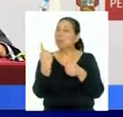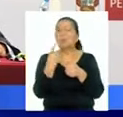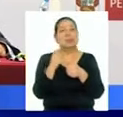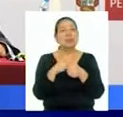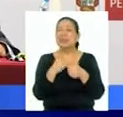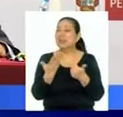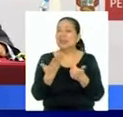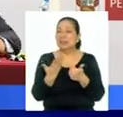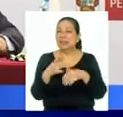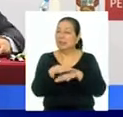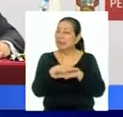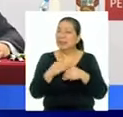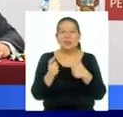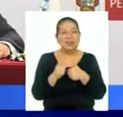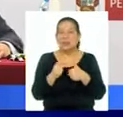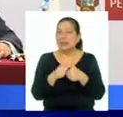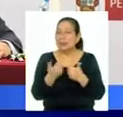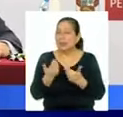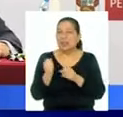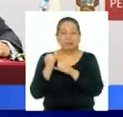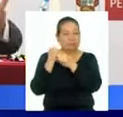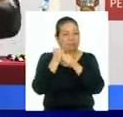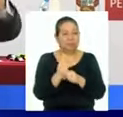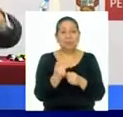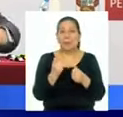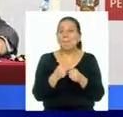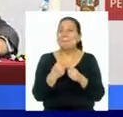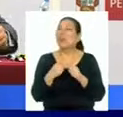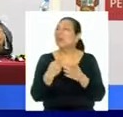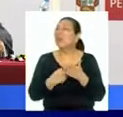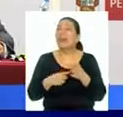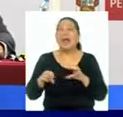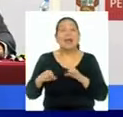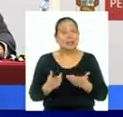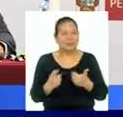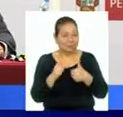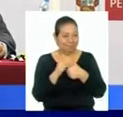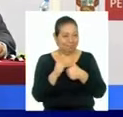eje del plan de fortalecimiento. Pero ¿qué cosa se ha hecho?